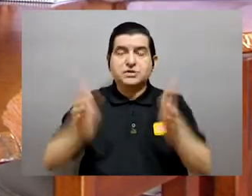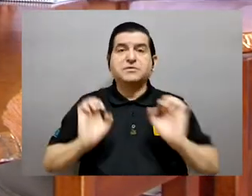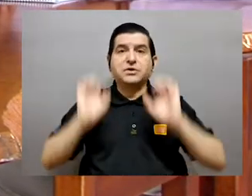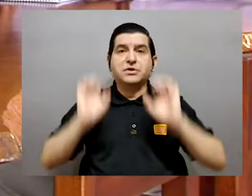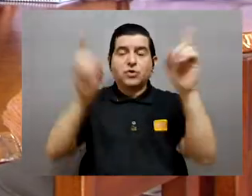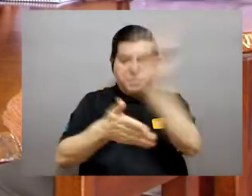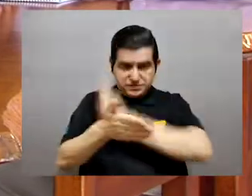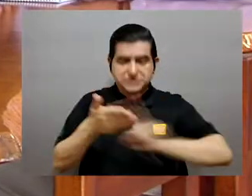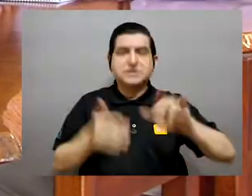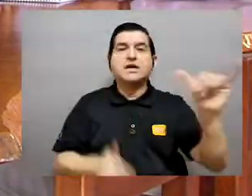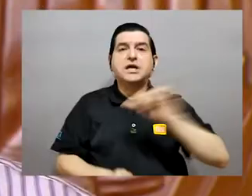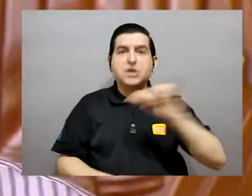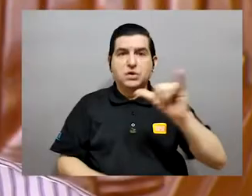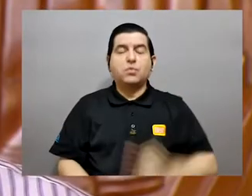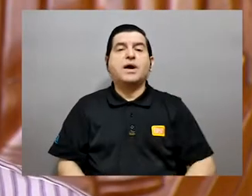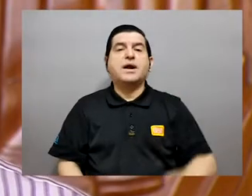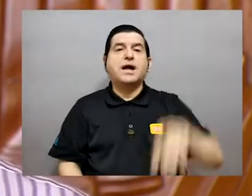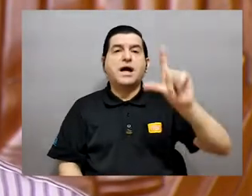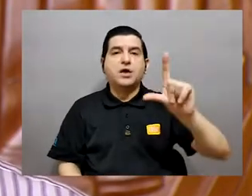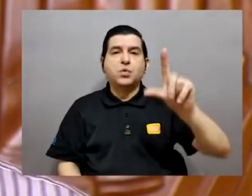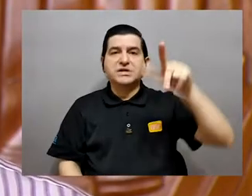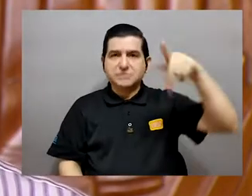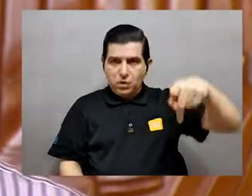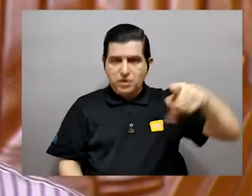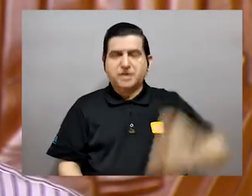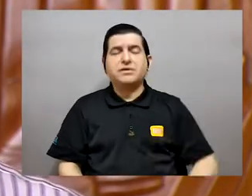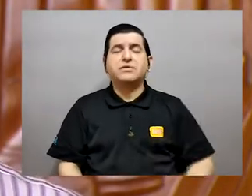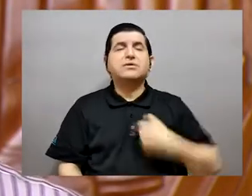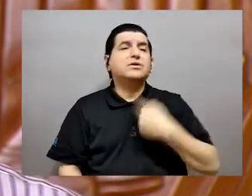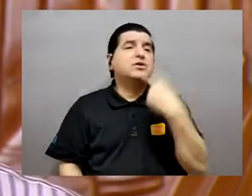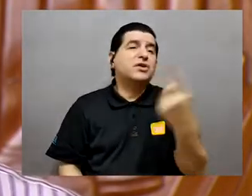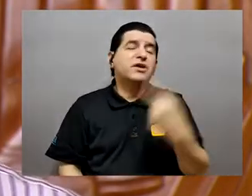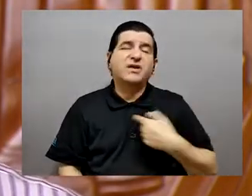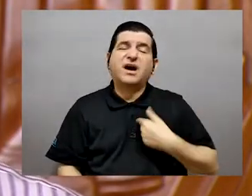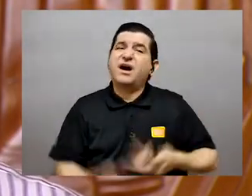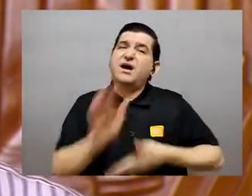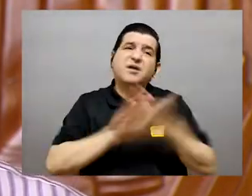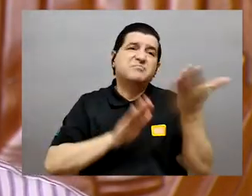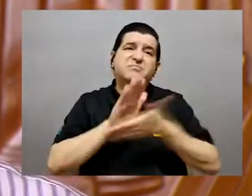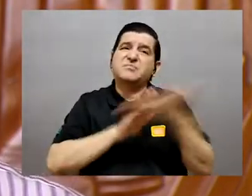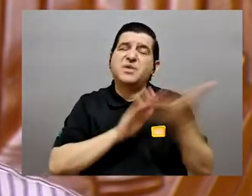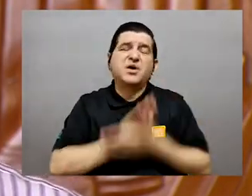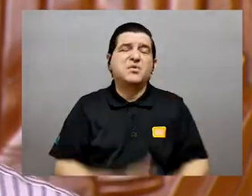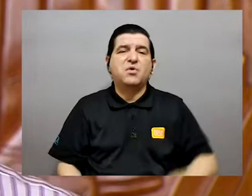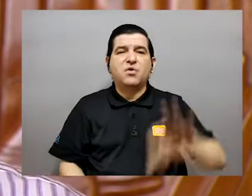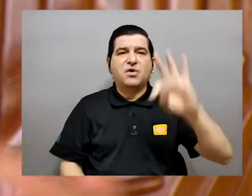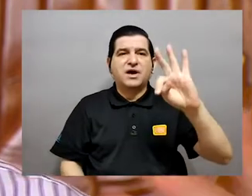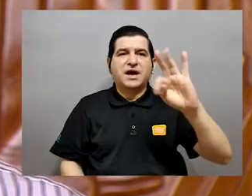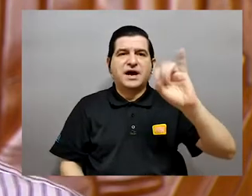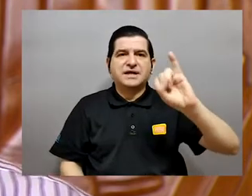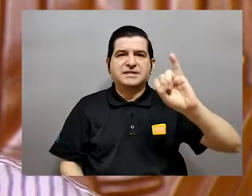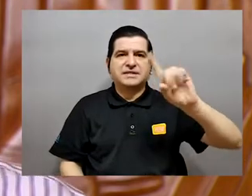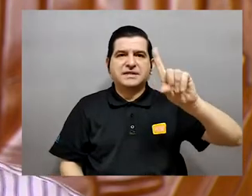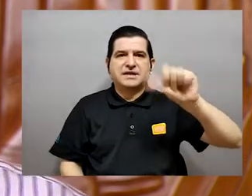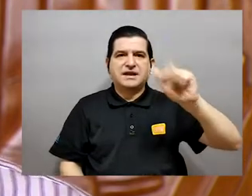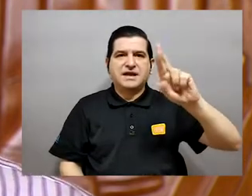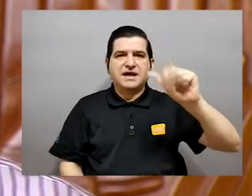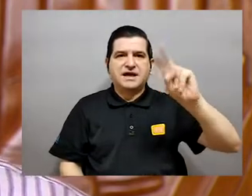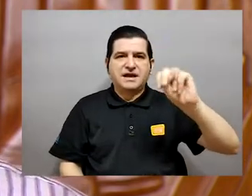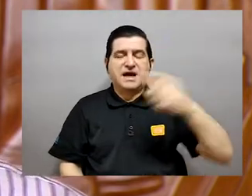puedo. Entonces, ya me llamó Luis Paulino, me dijo, no, Manuel, ya le tengo un trabajito. Y había